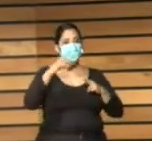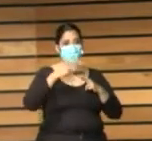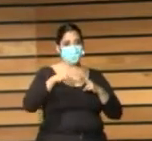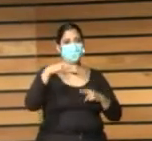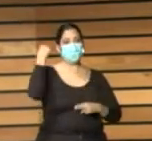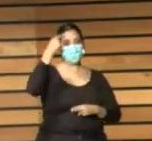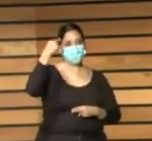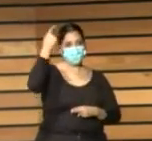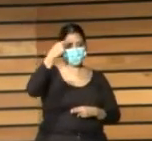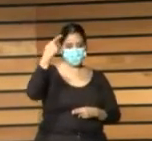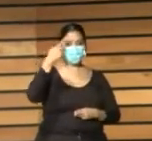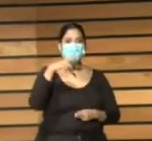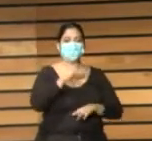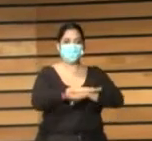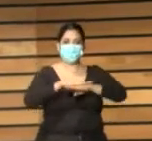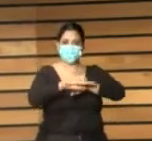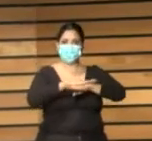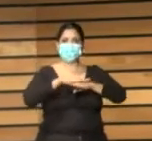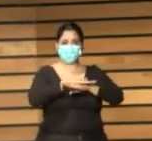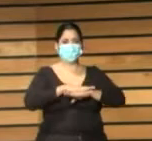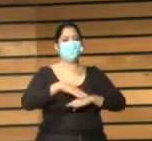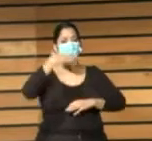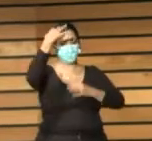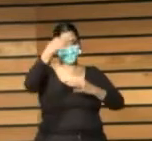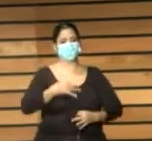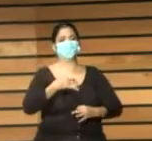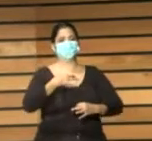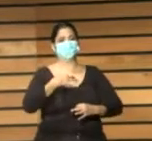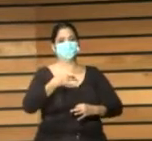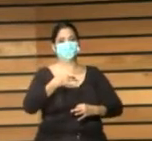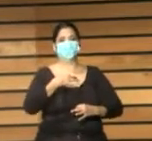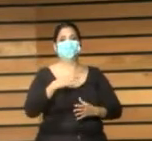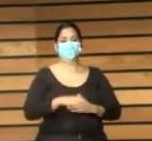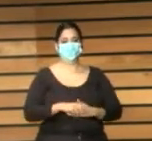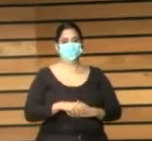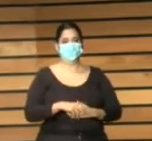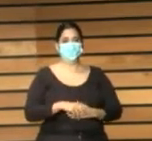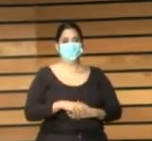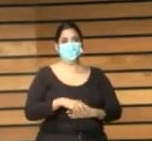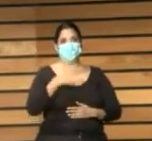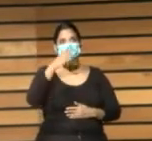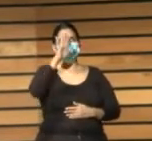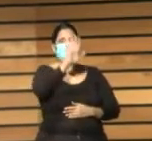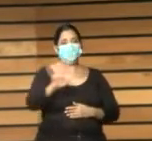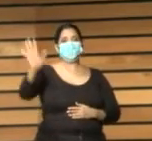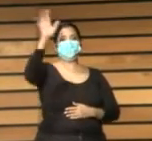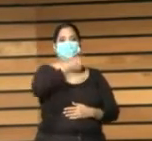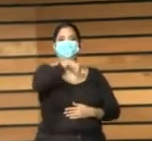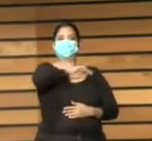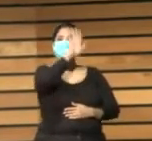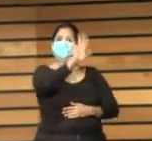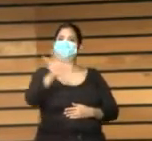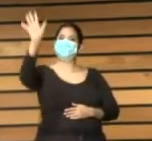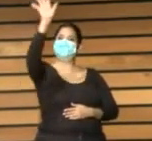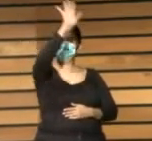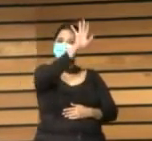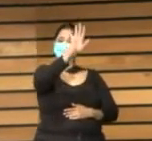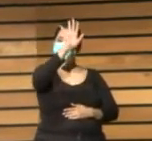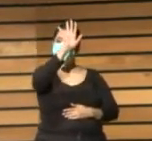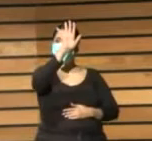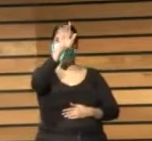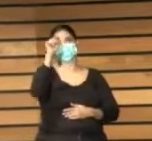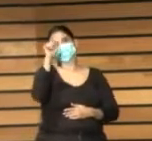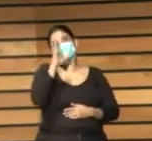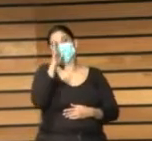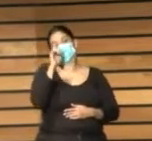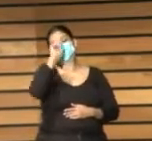Ministerio superen las barreras de la M30, cuestión que desde la periferia, desde su